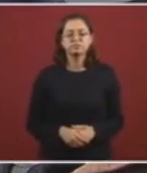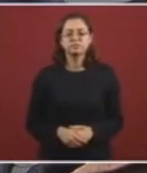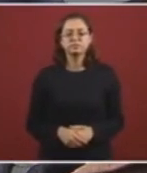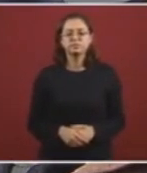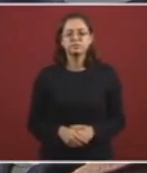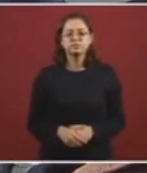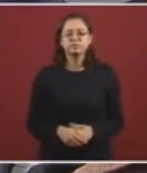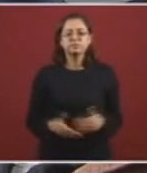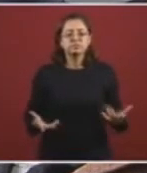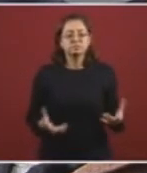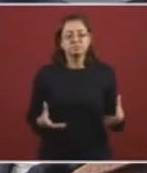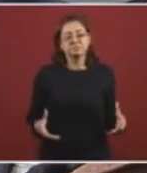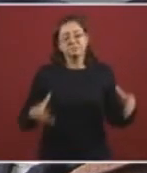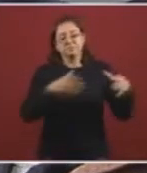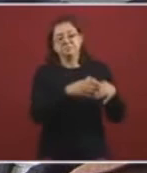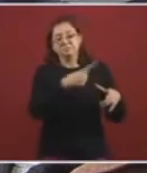para los Huerta.